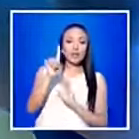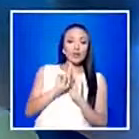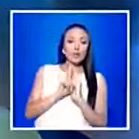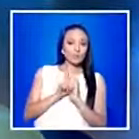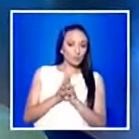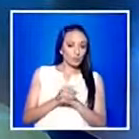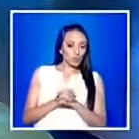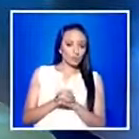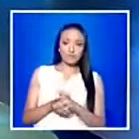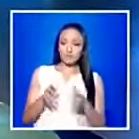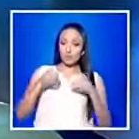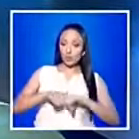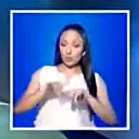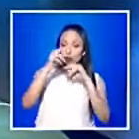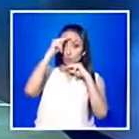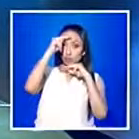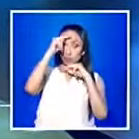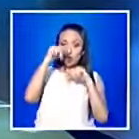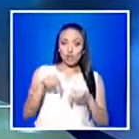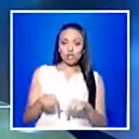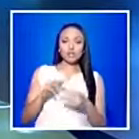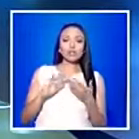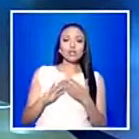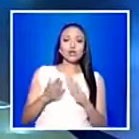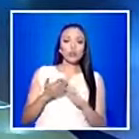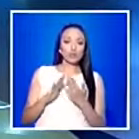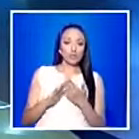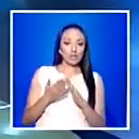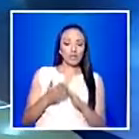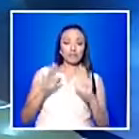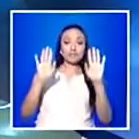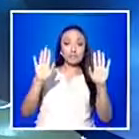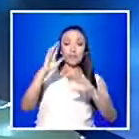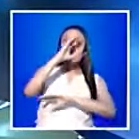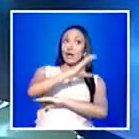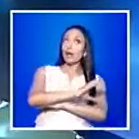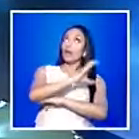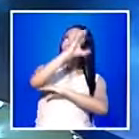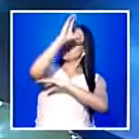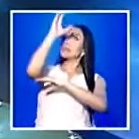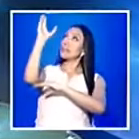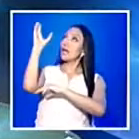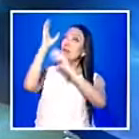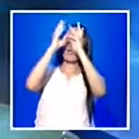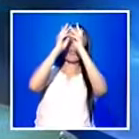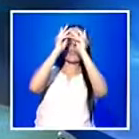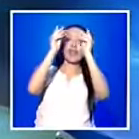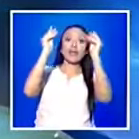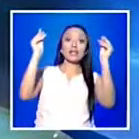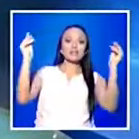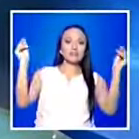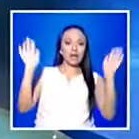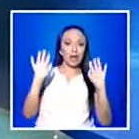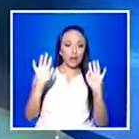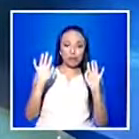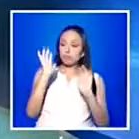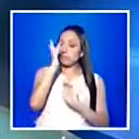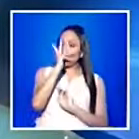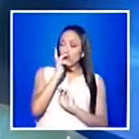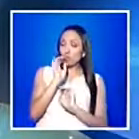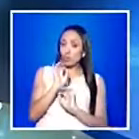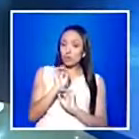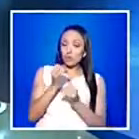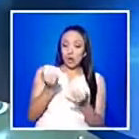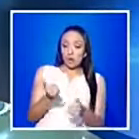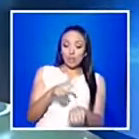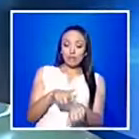7:31 de la mañana. Vecinos, seguimos con las noticias de la comunidad. Cielo completamente despejado. En estos momentos continuamos, Andrea, con esta